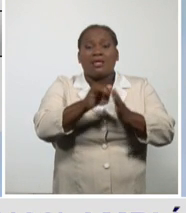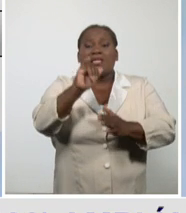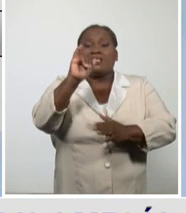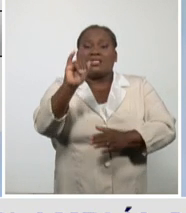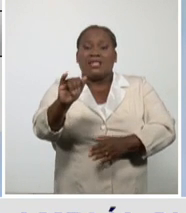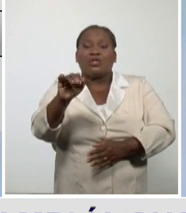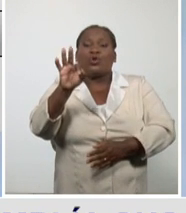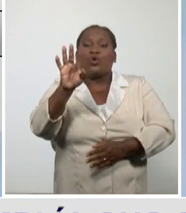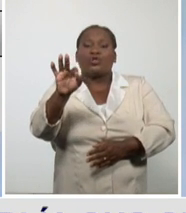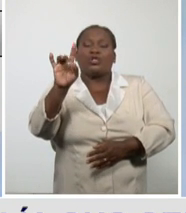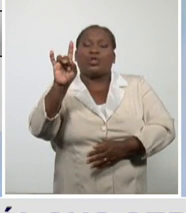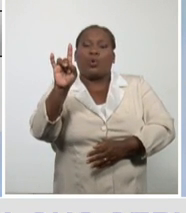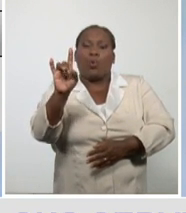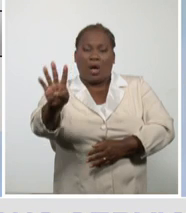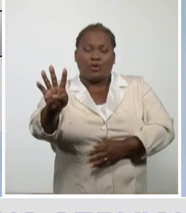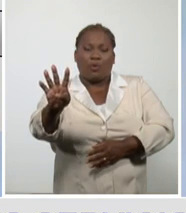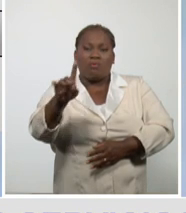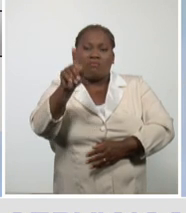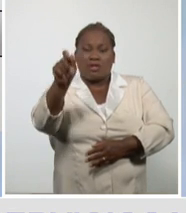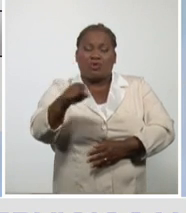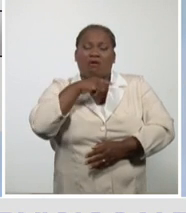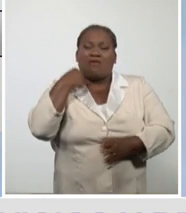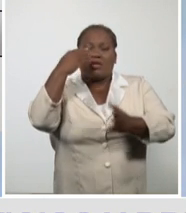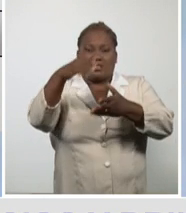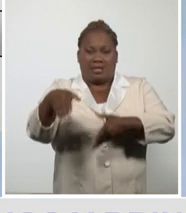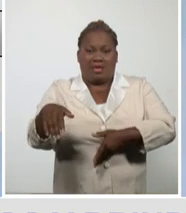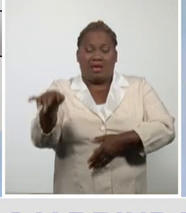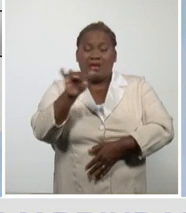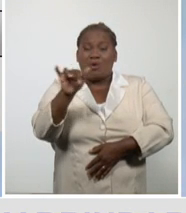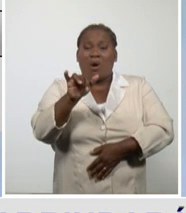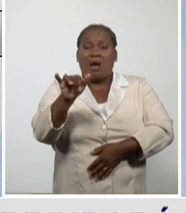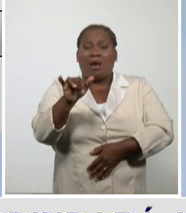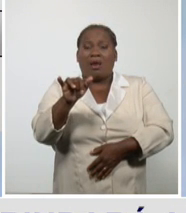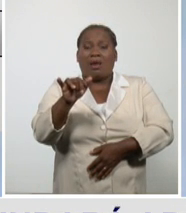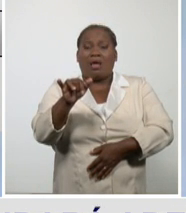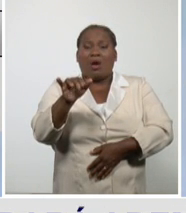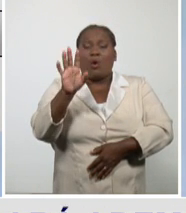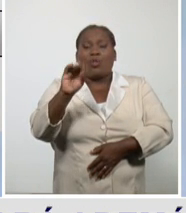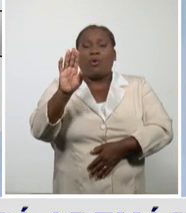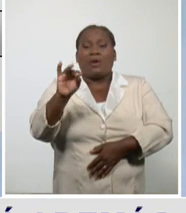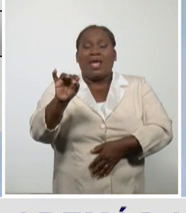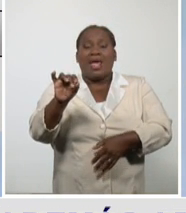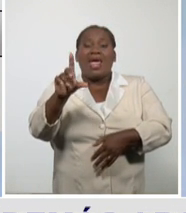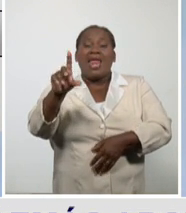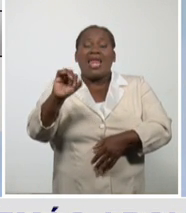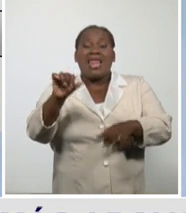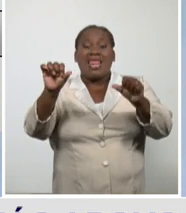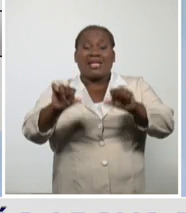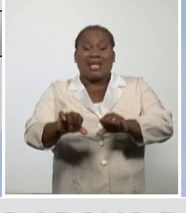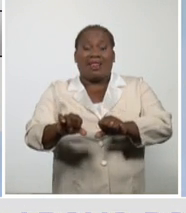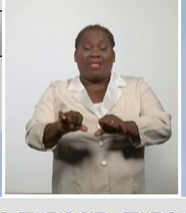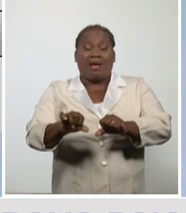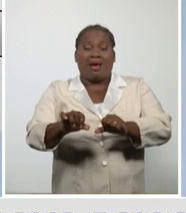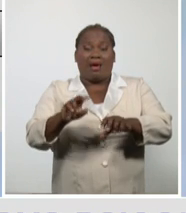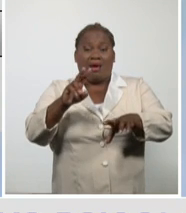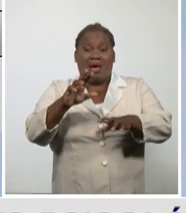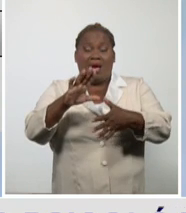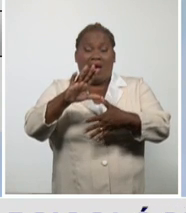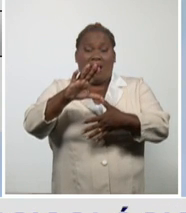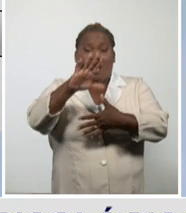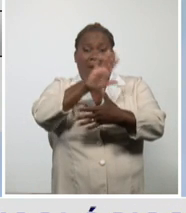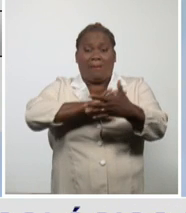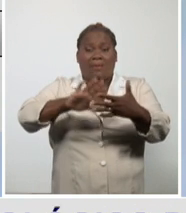80.684 fallecidos y como dije cuando me refería a la letalidad de la región de las Américas, una letalidad de